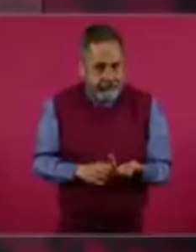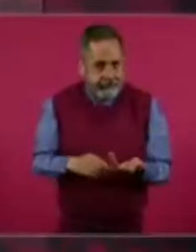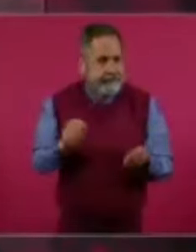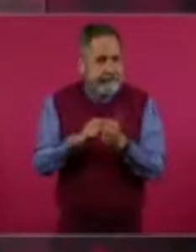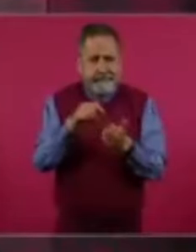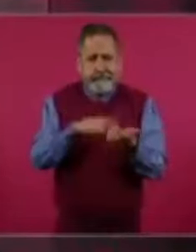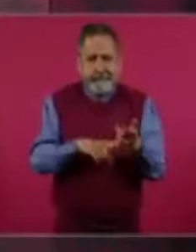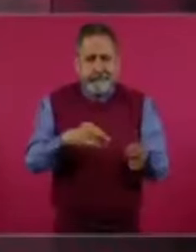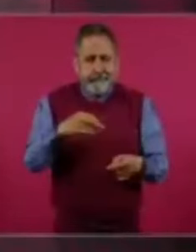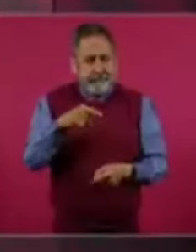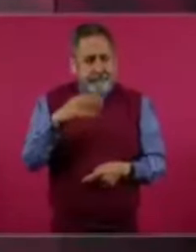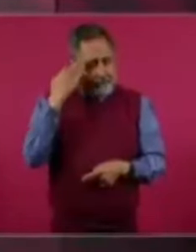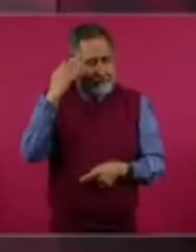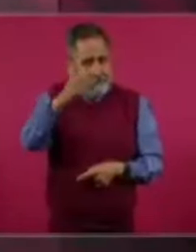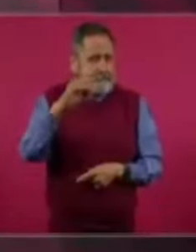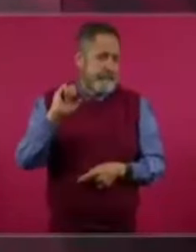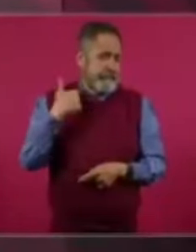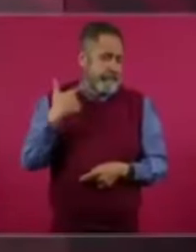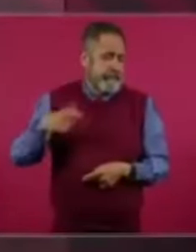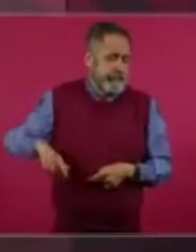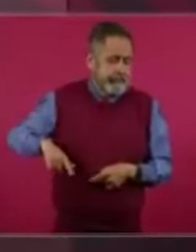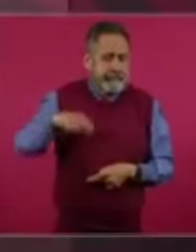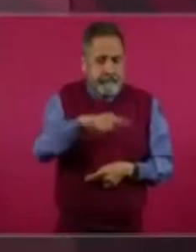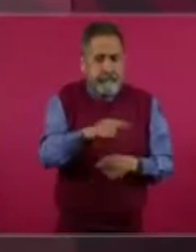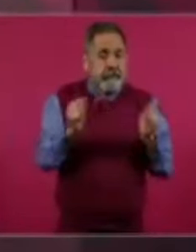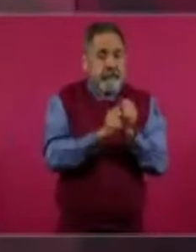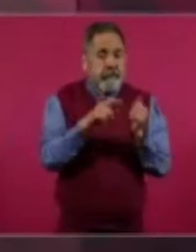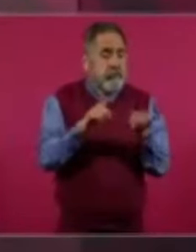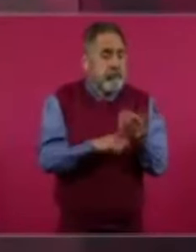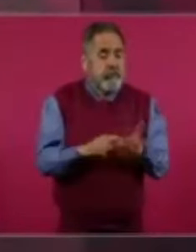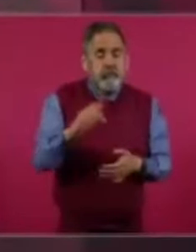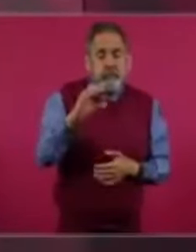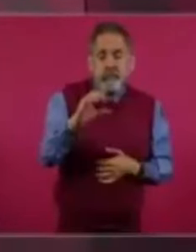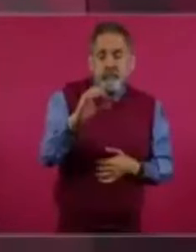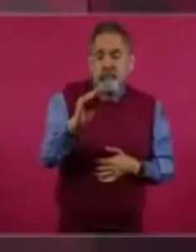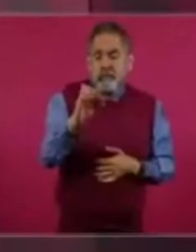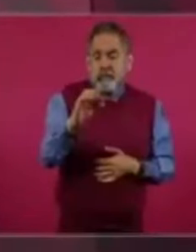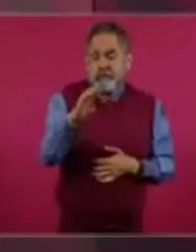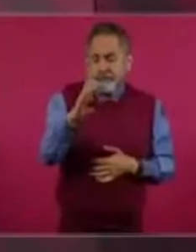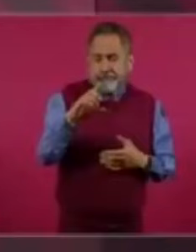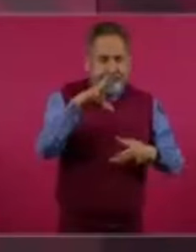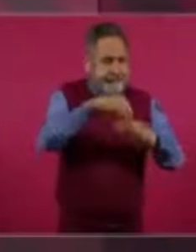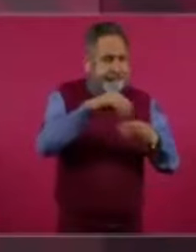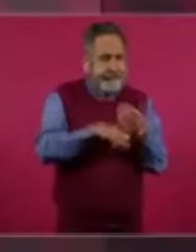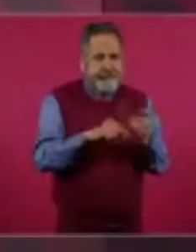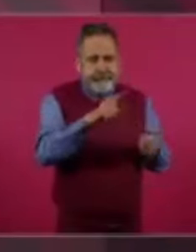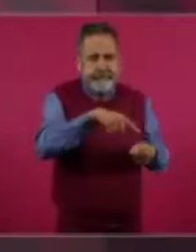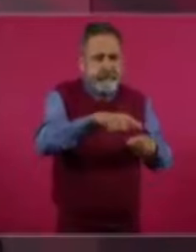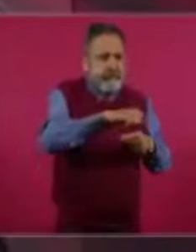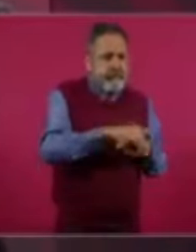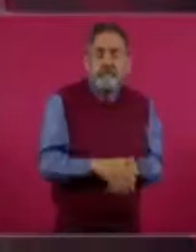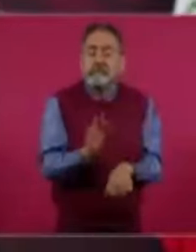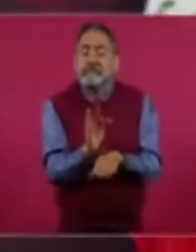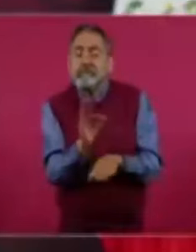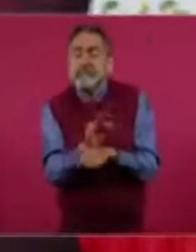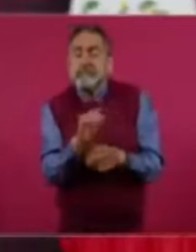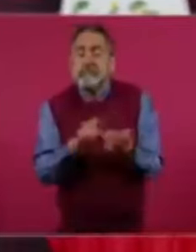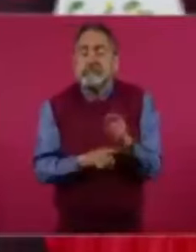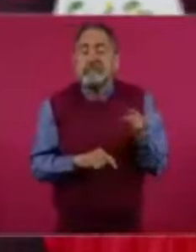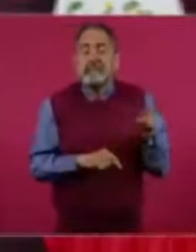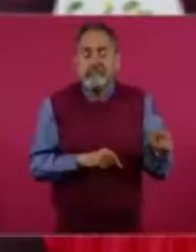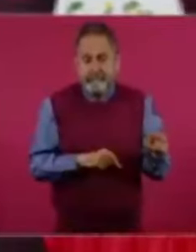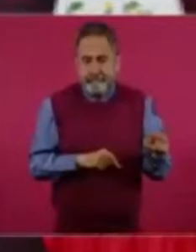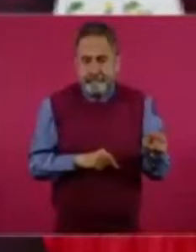organismos para hacer valer esas leyes, pues